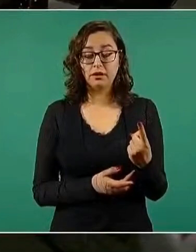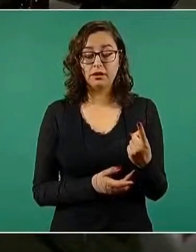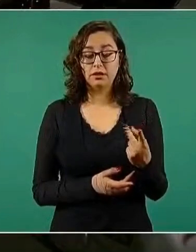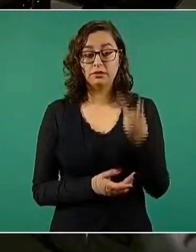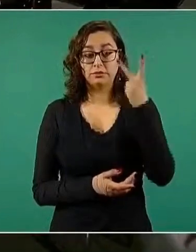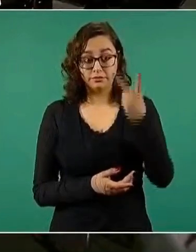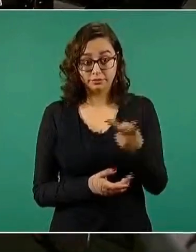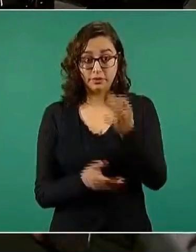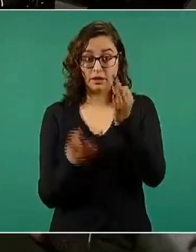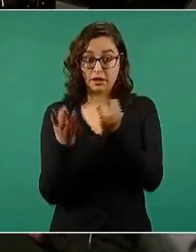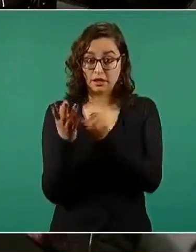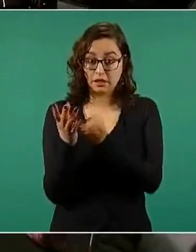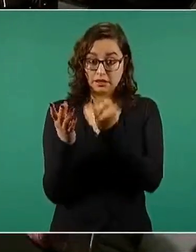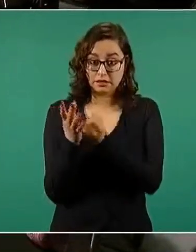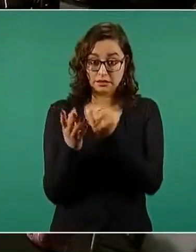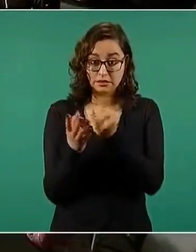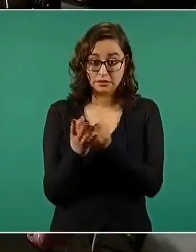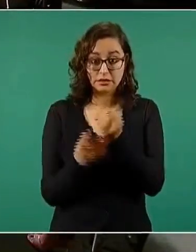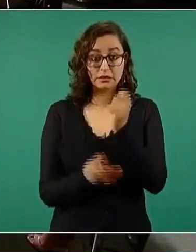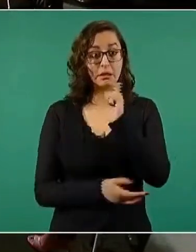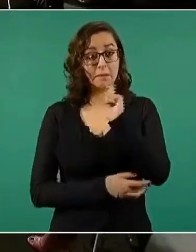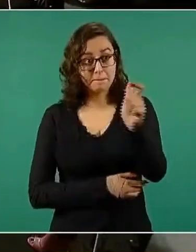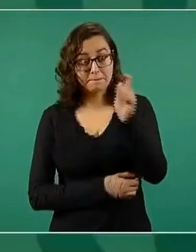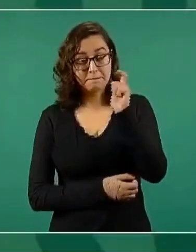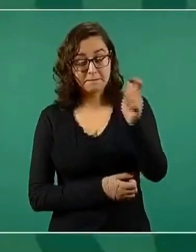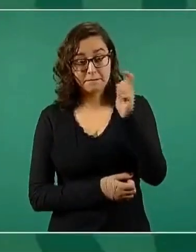pagar intereses, el servicio de la deuda,